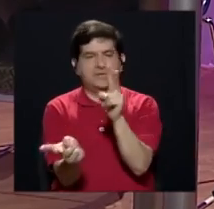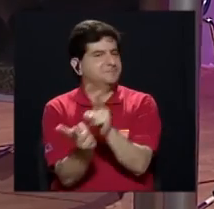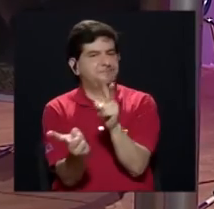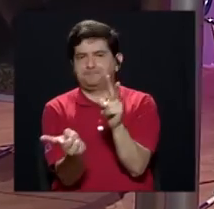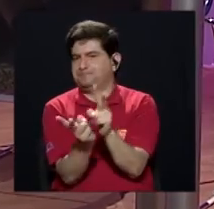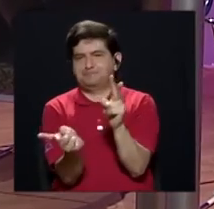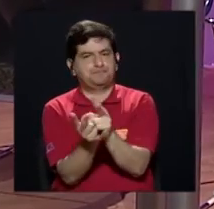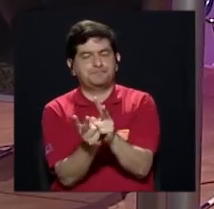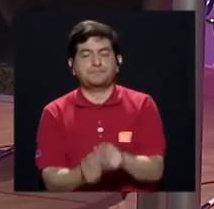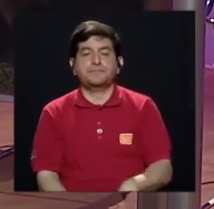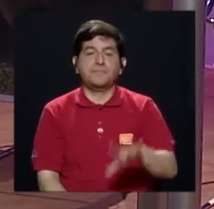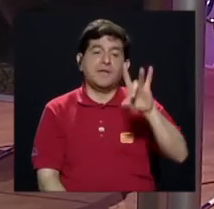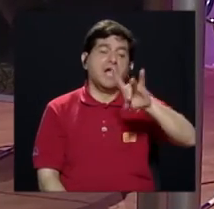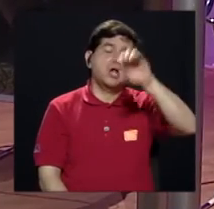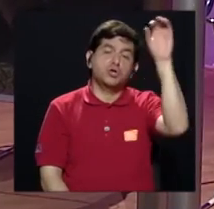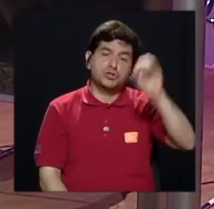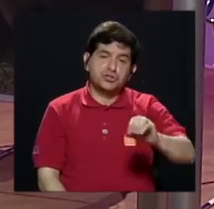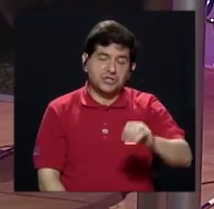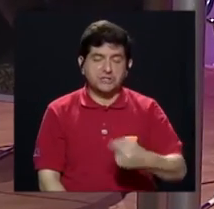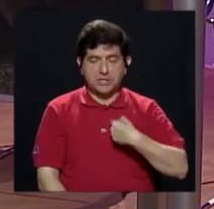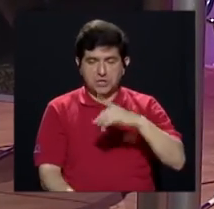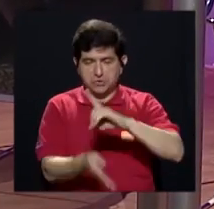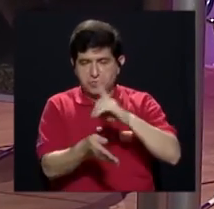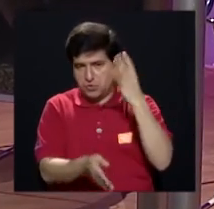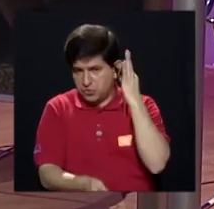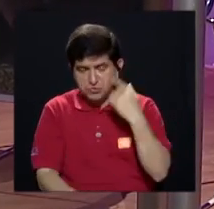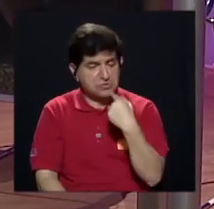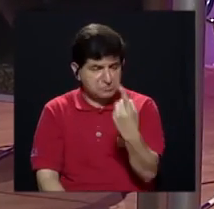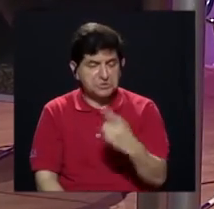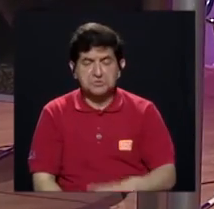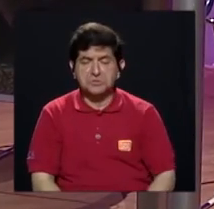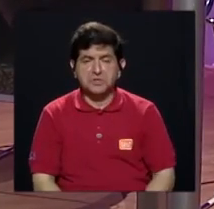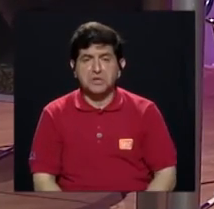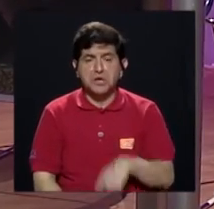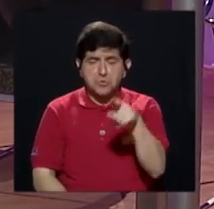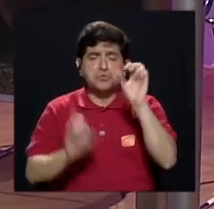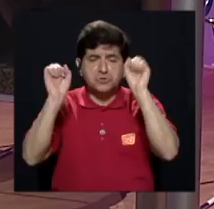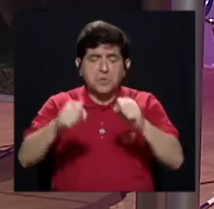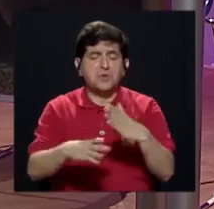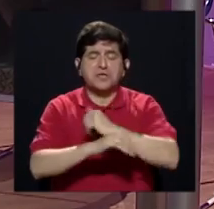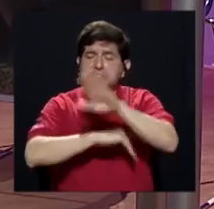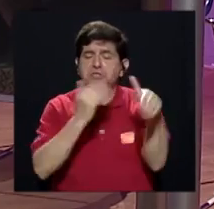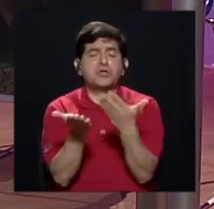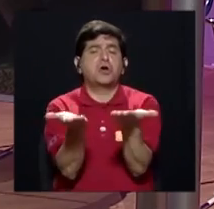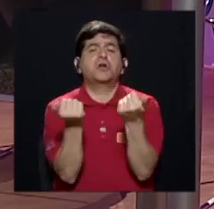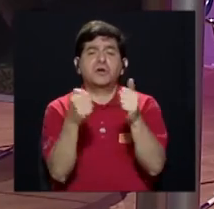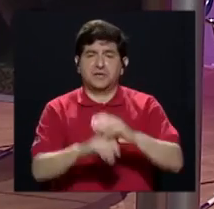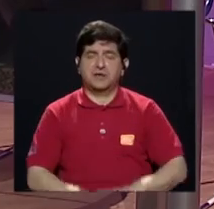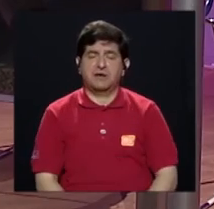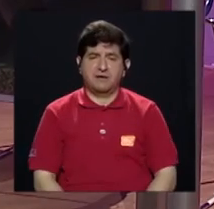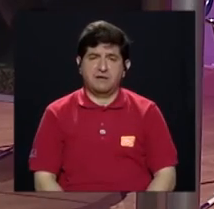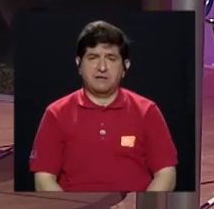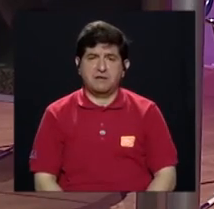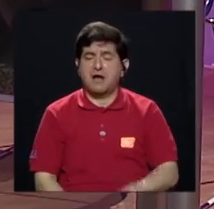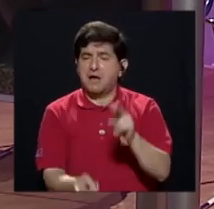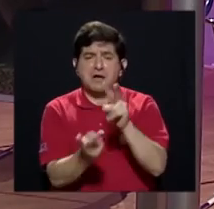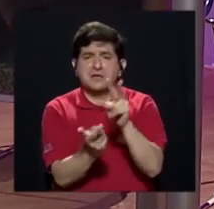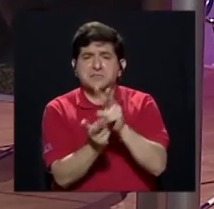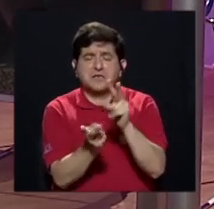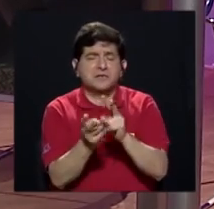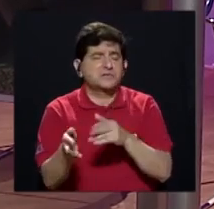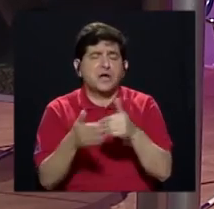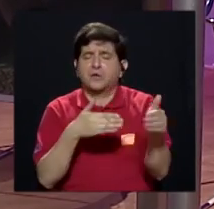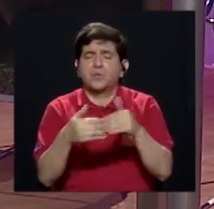sexuales al 80% como ginecólogo le vamos a decir ustedes pueden hacer lo que quieran la sexualidad se la pueden servir con